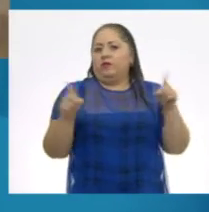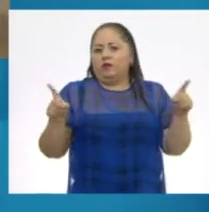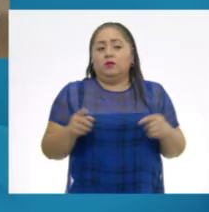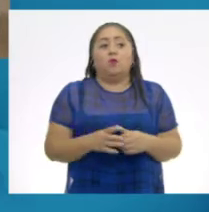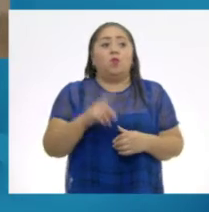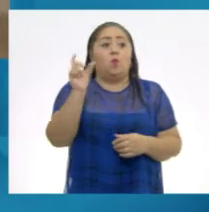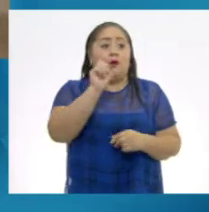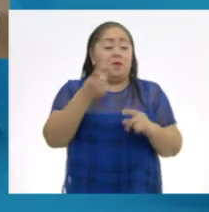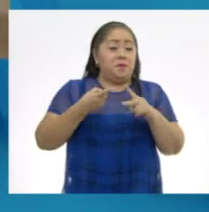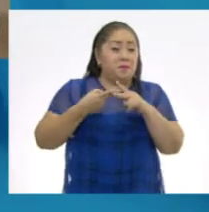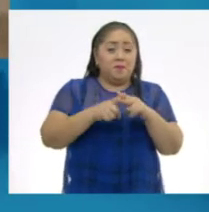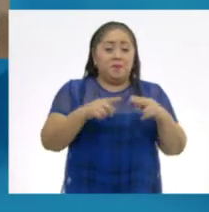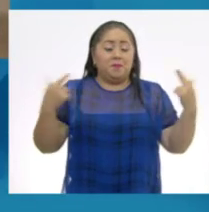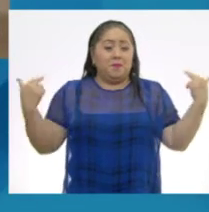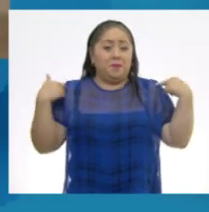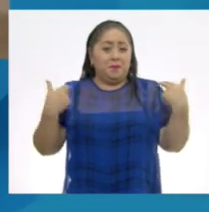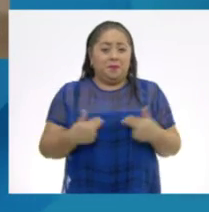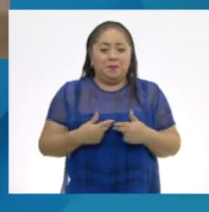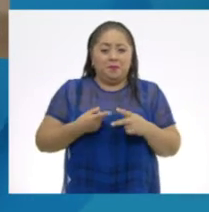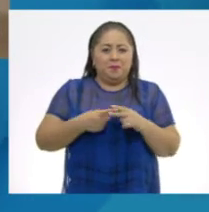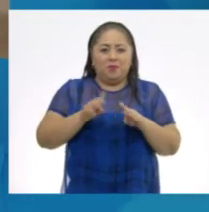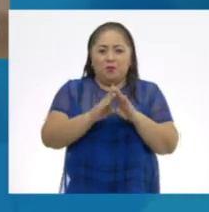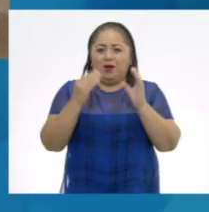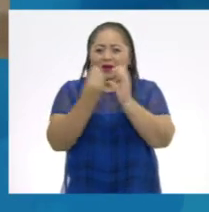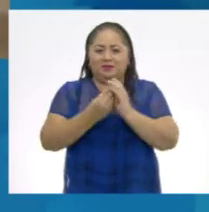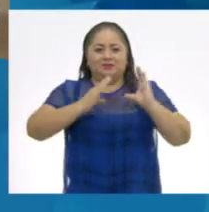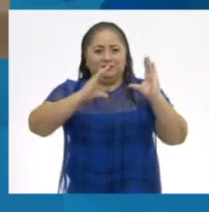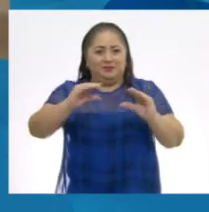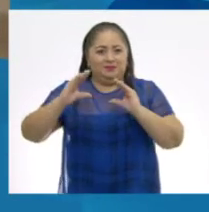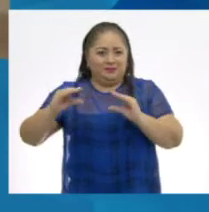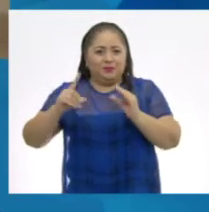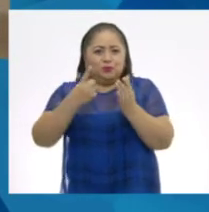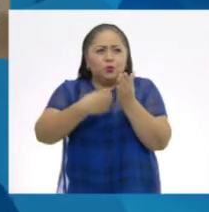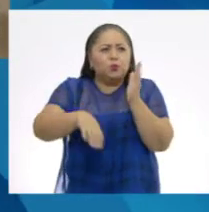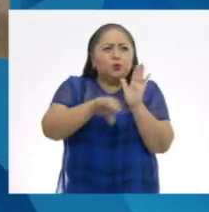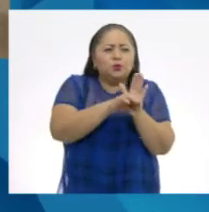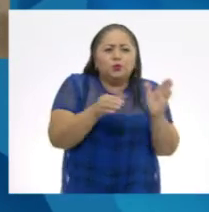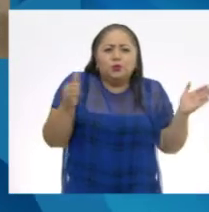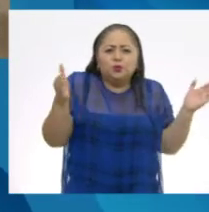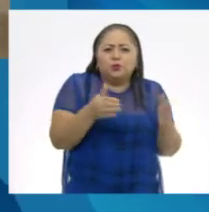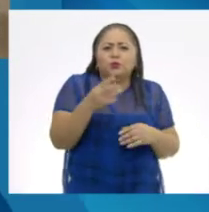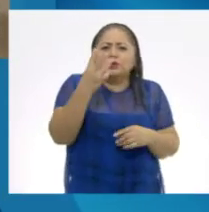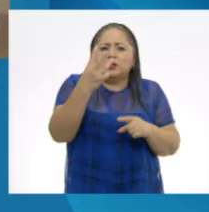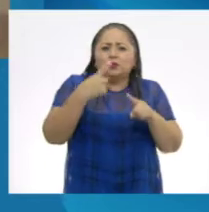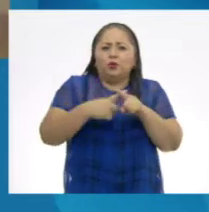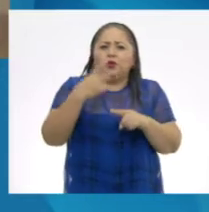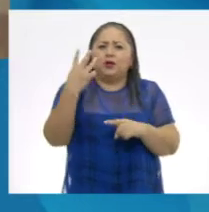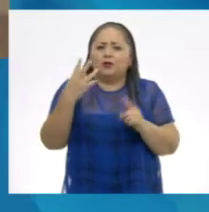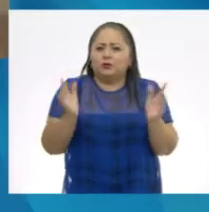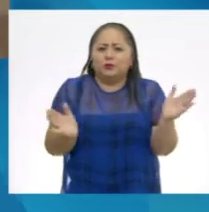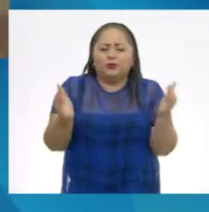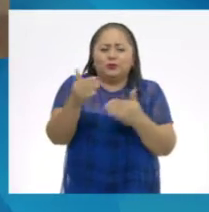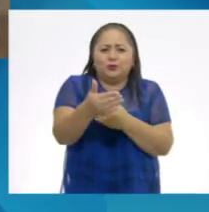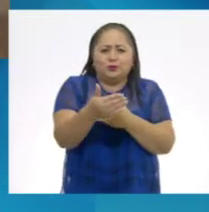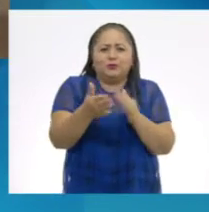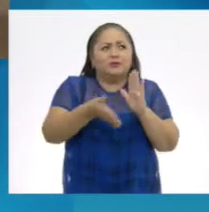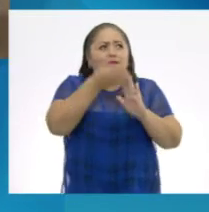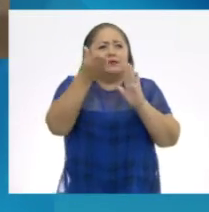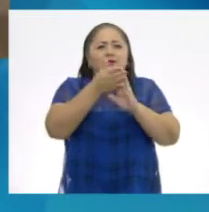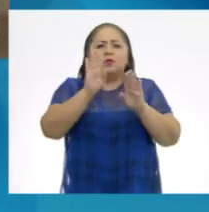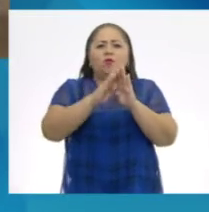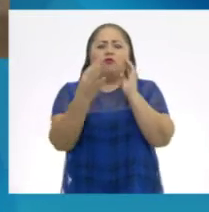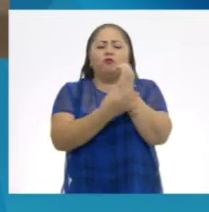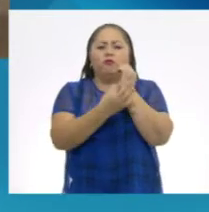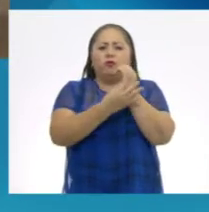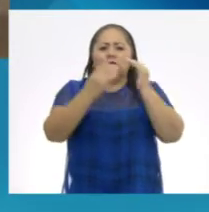Al inicio, bueno, los maestros empezaron dando clases en cuartitos de 3x3 construidos de